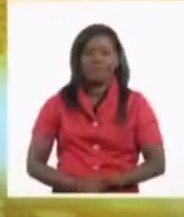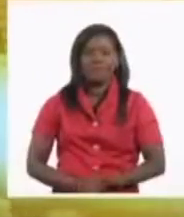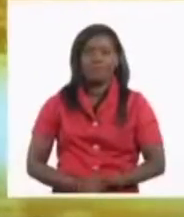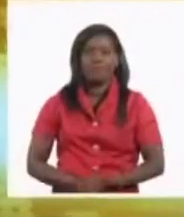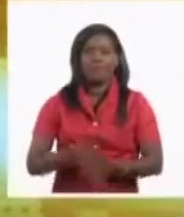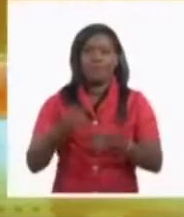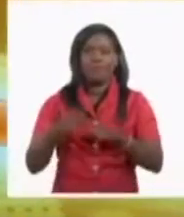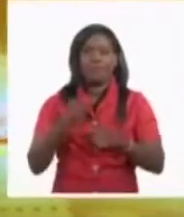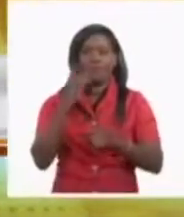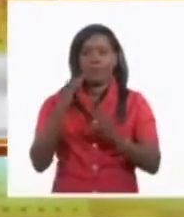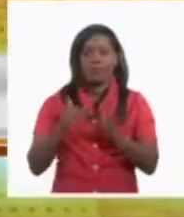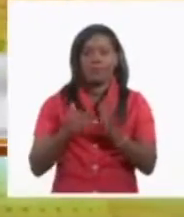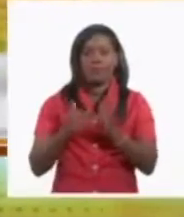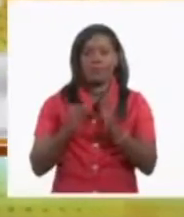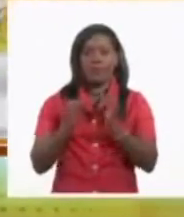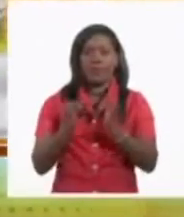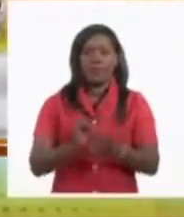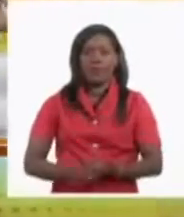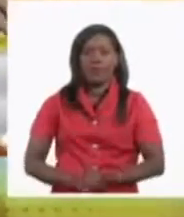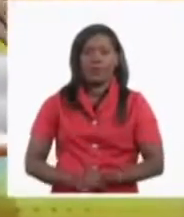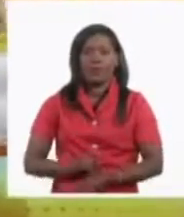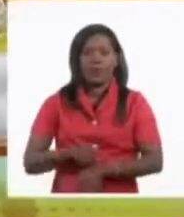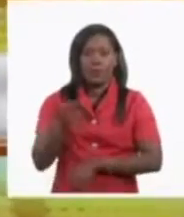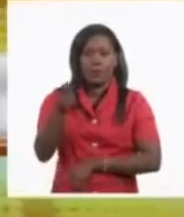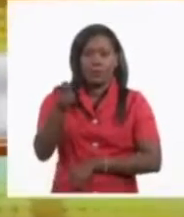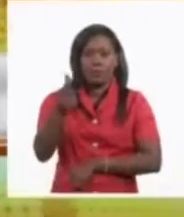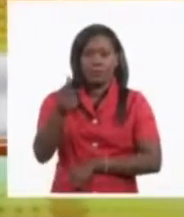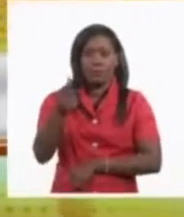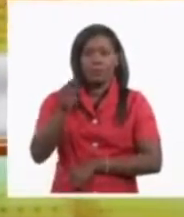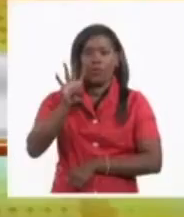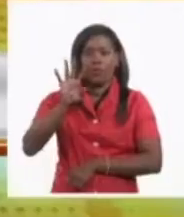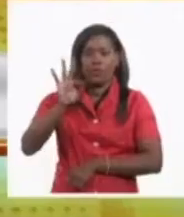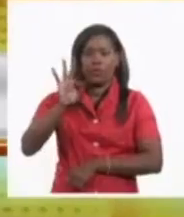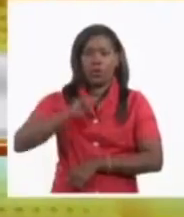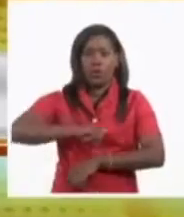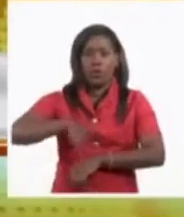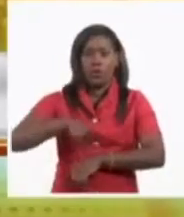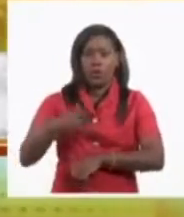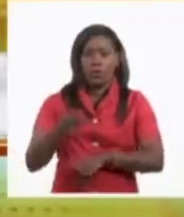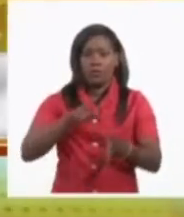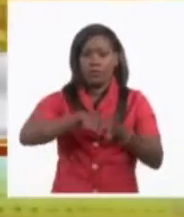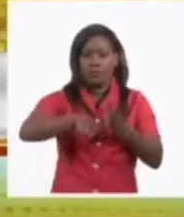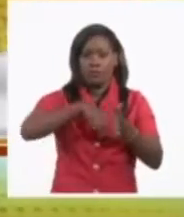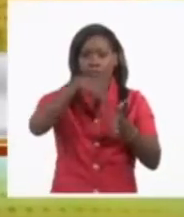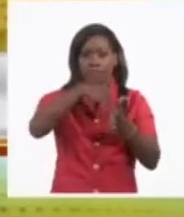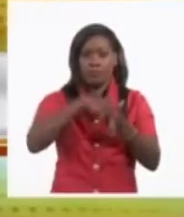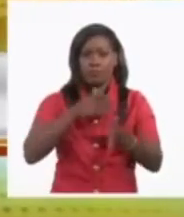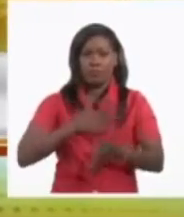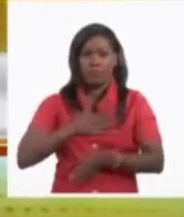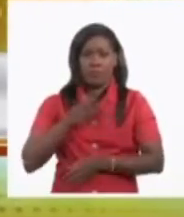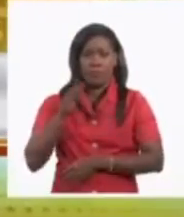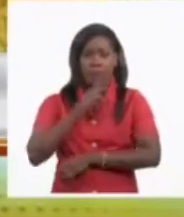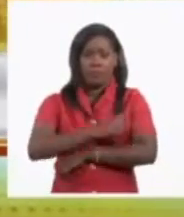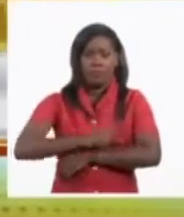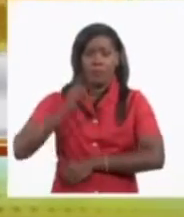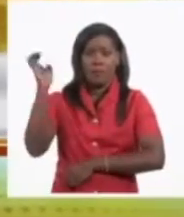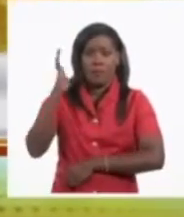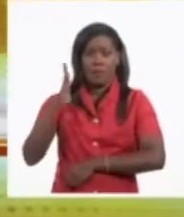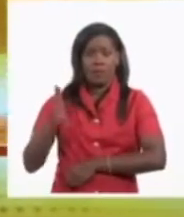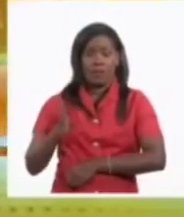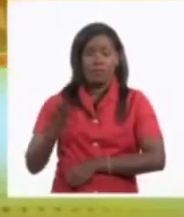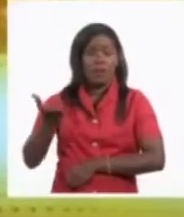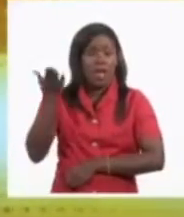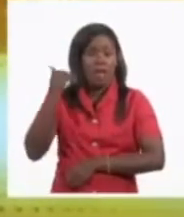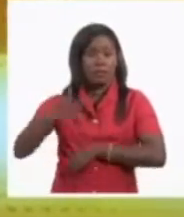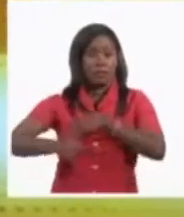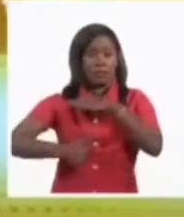Buenas tardes. Cuando faltan menos de 48 horas para las elecciones presidenciales en Brasil, el expresidente y candidato